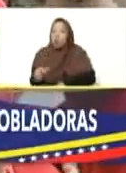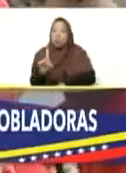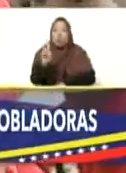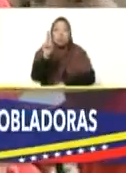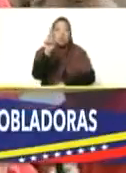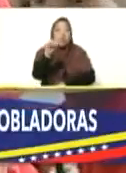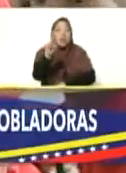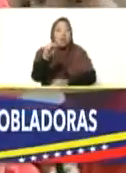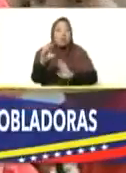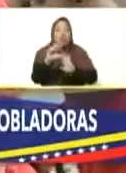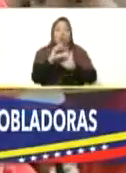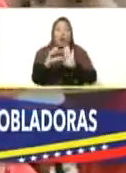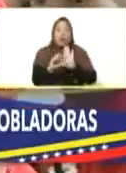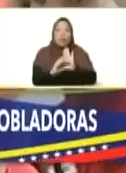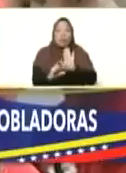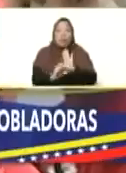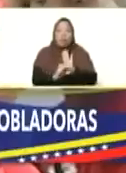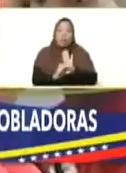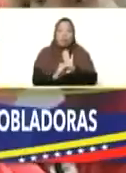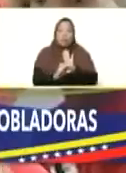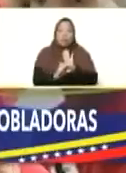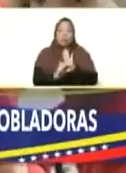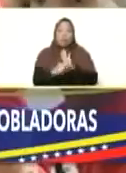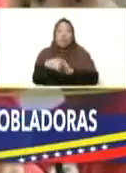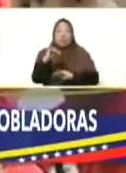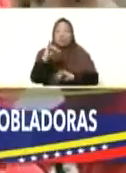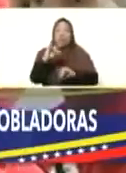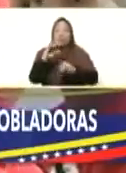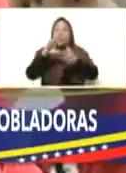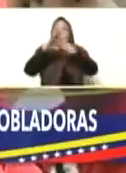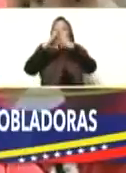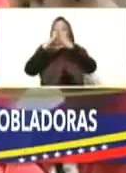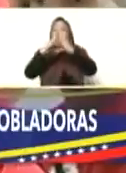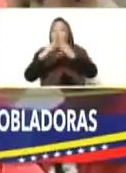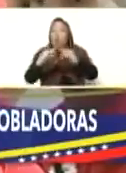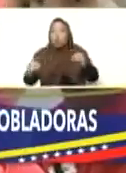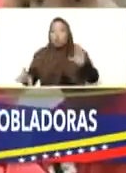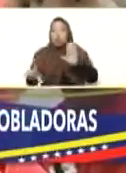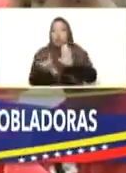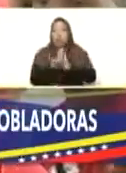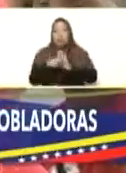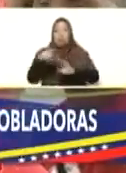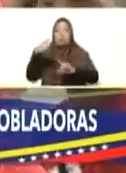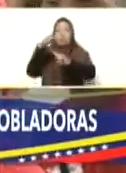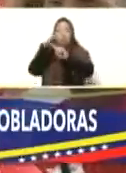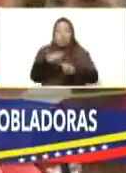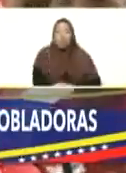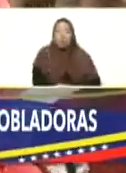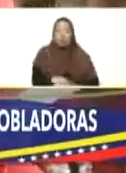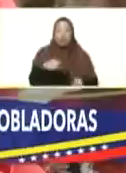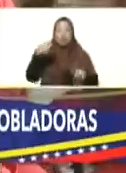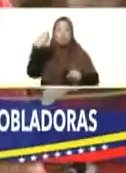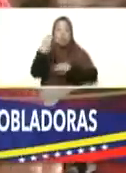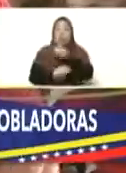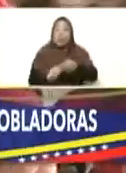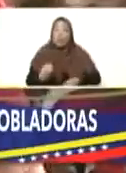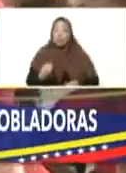ningún cambiar alguno elimine los todos porque por ello es que no tienen a los otros objetivos